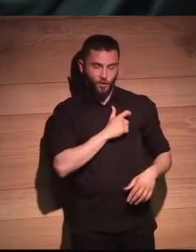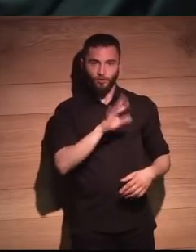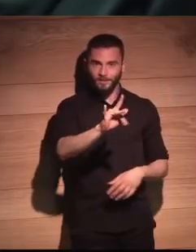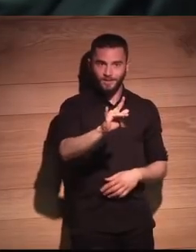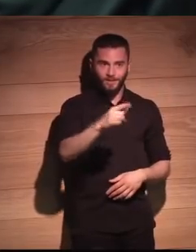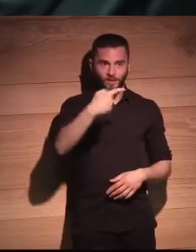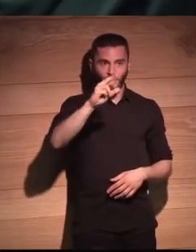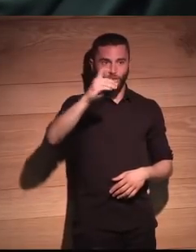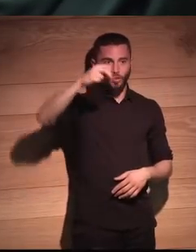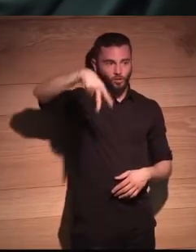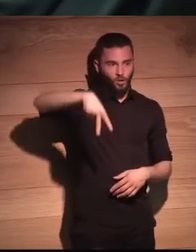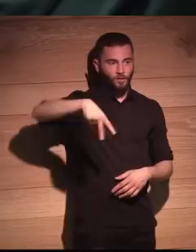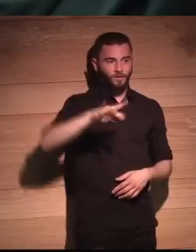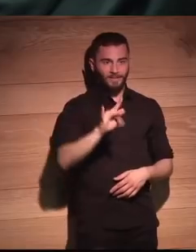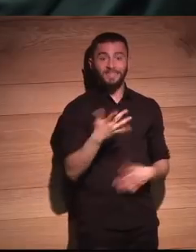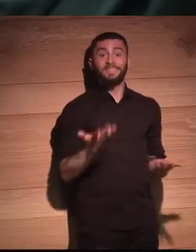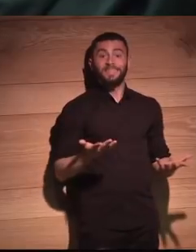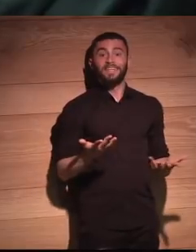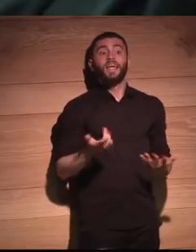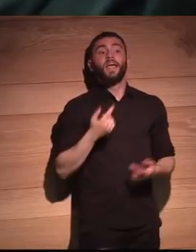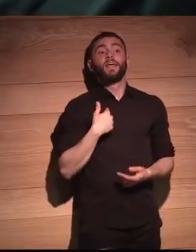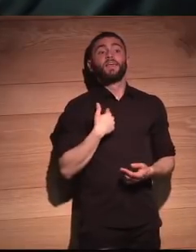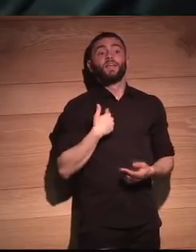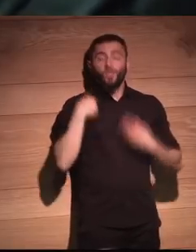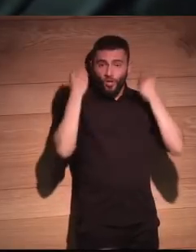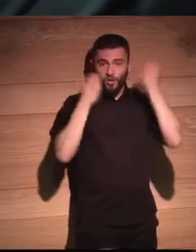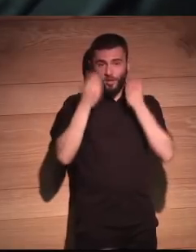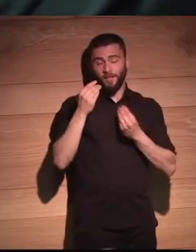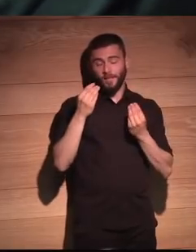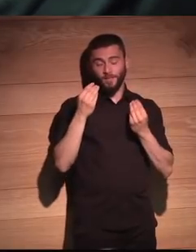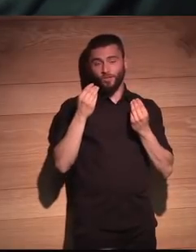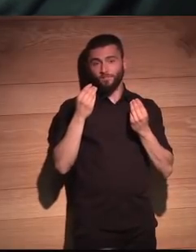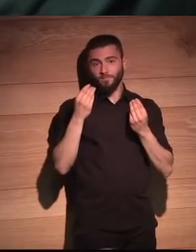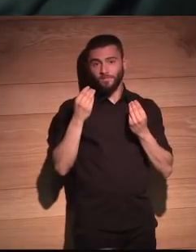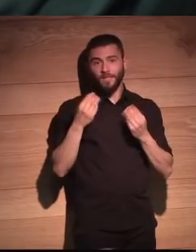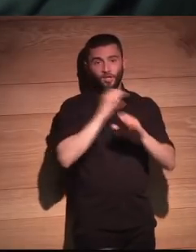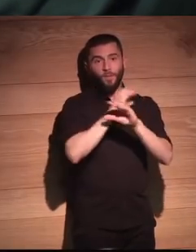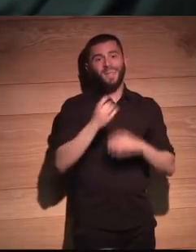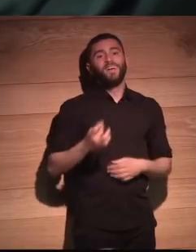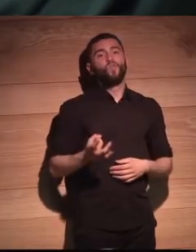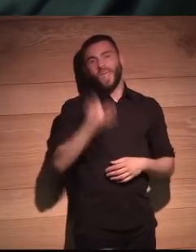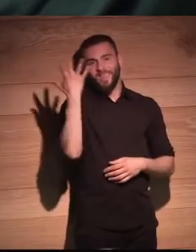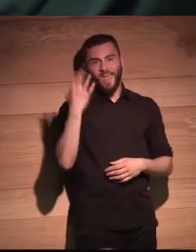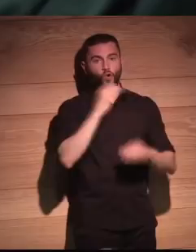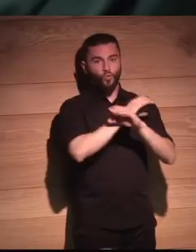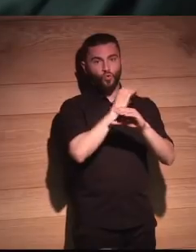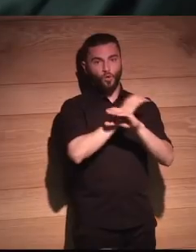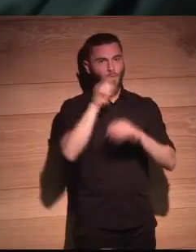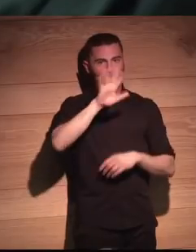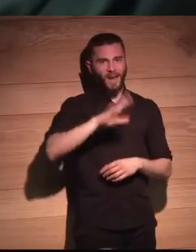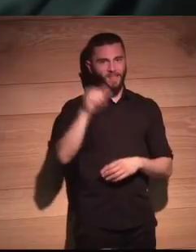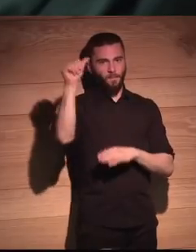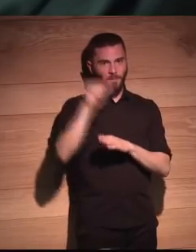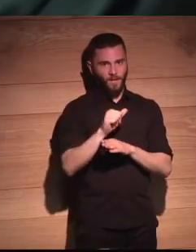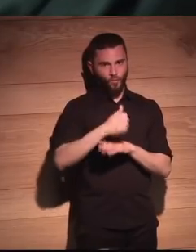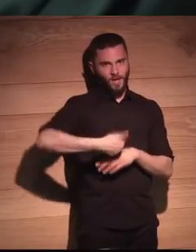el comisario Gordon, sí. Y bueno, yo también pienso, siempre he tenido la idea del cómic de que un cómic se parece más a una